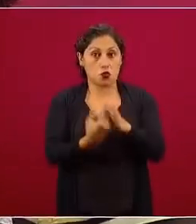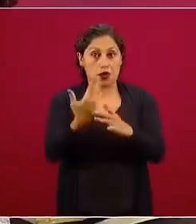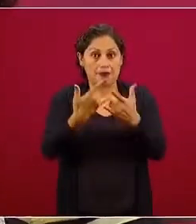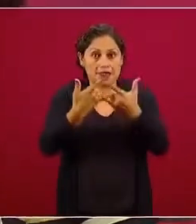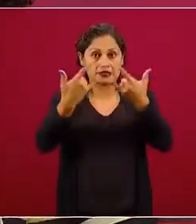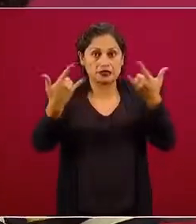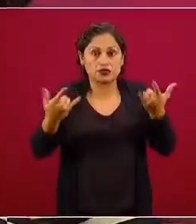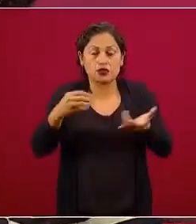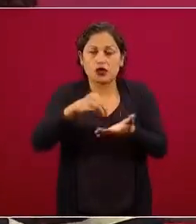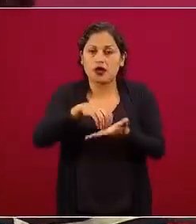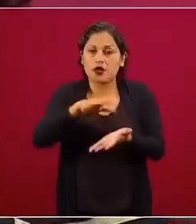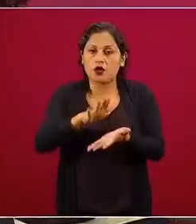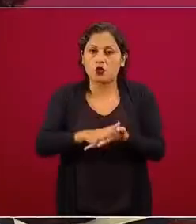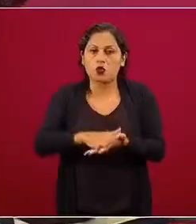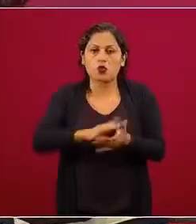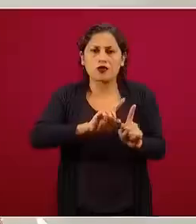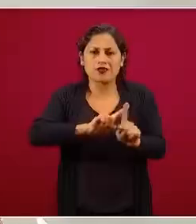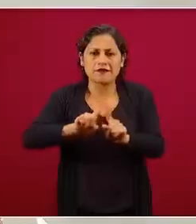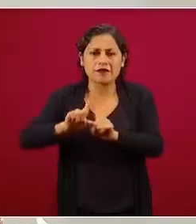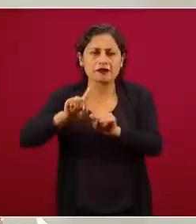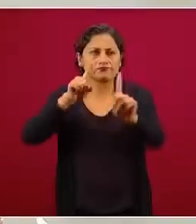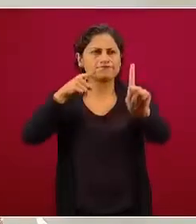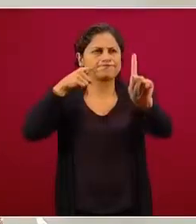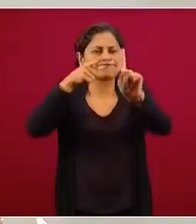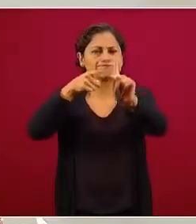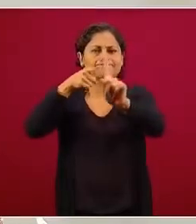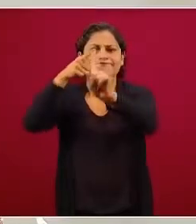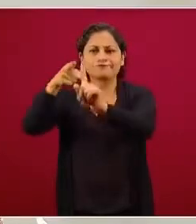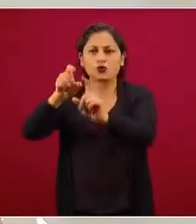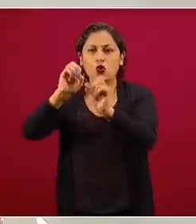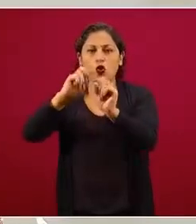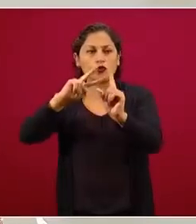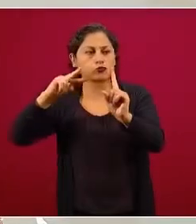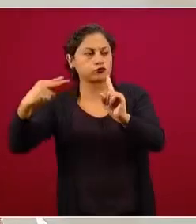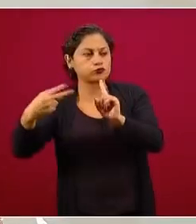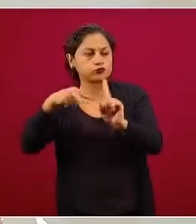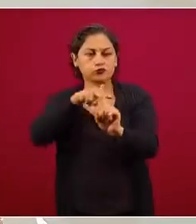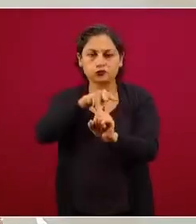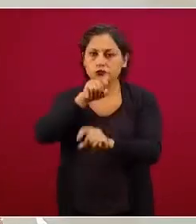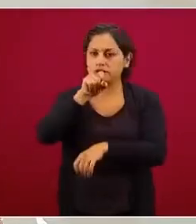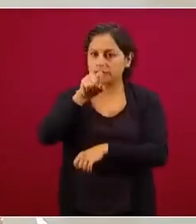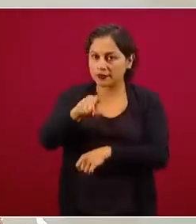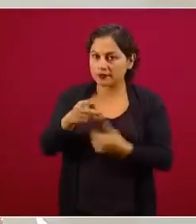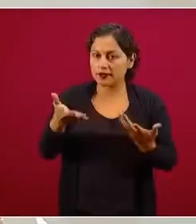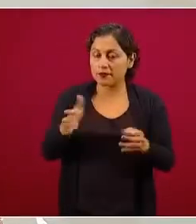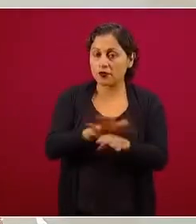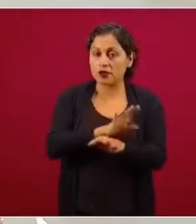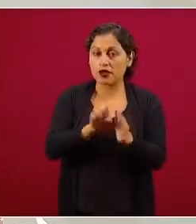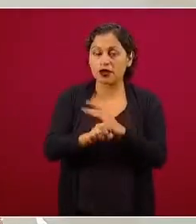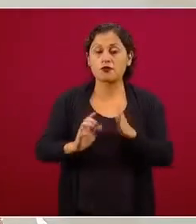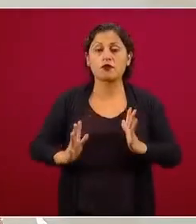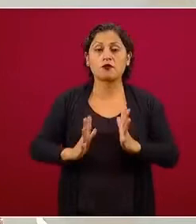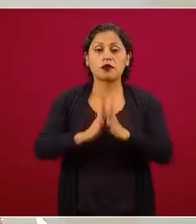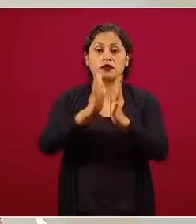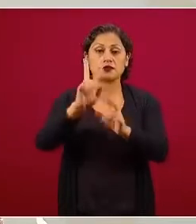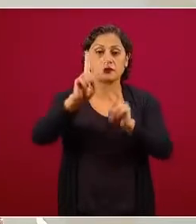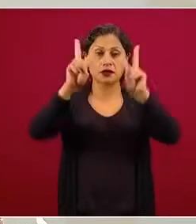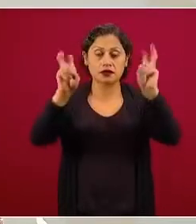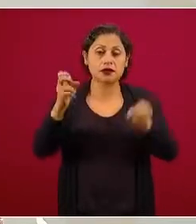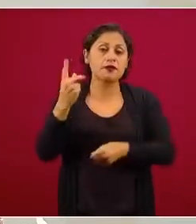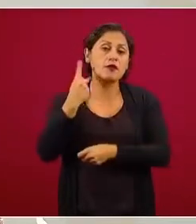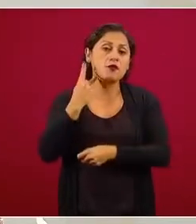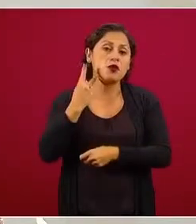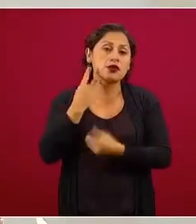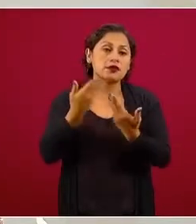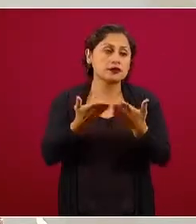y también varias perspectivas. La posibilidad de incidir en la política pública desde la diversidad social, construir